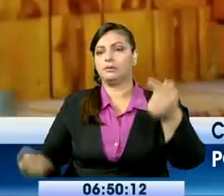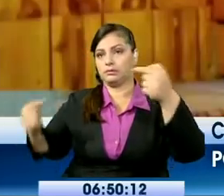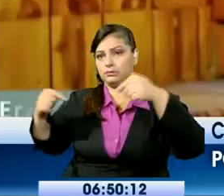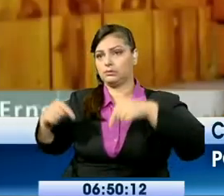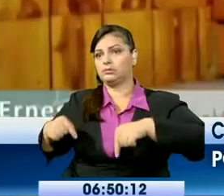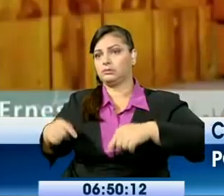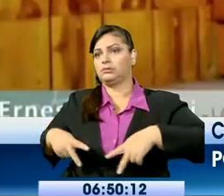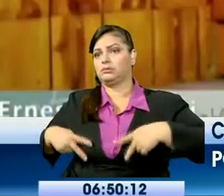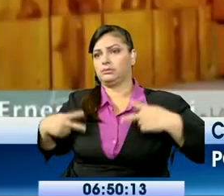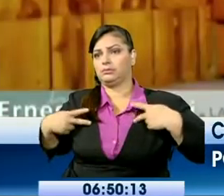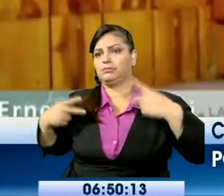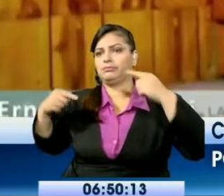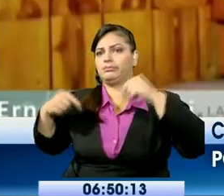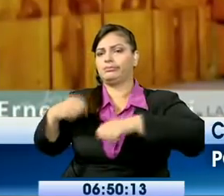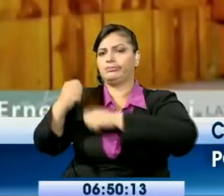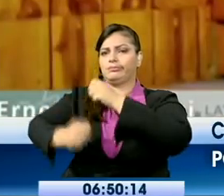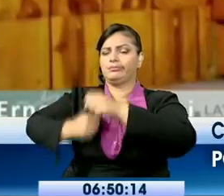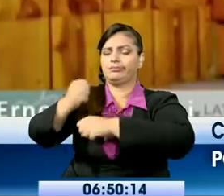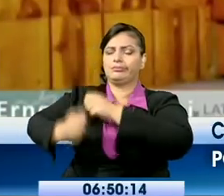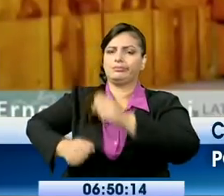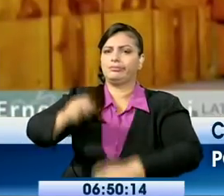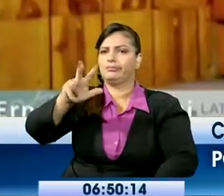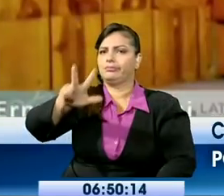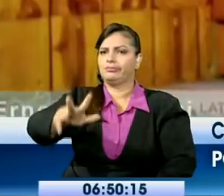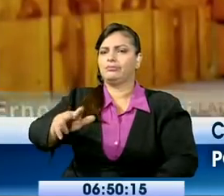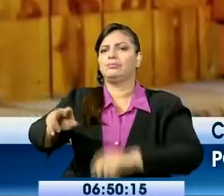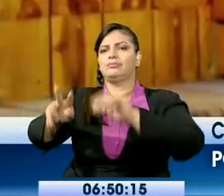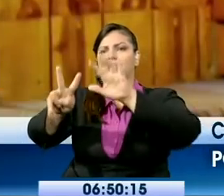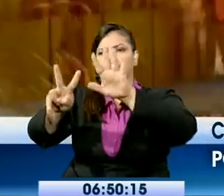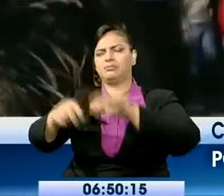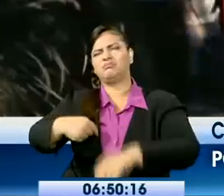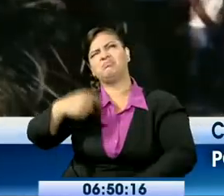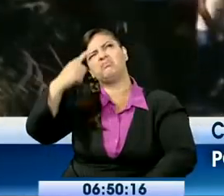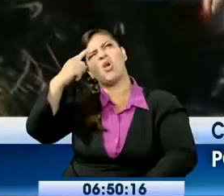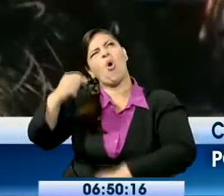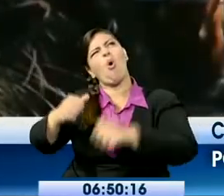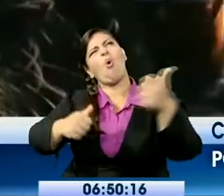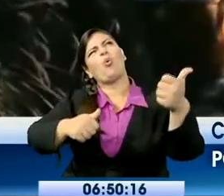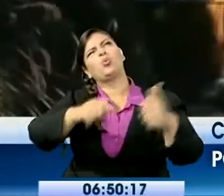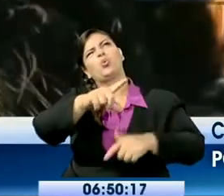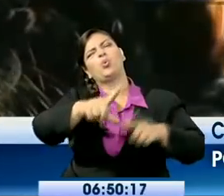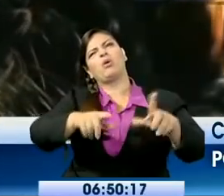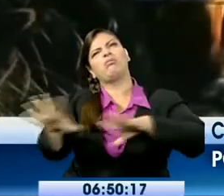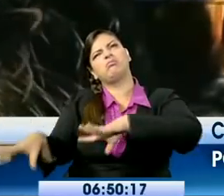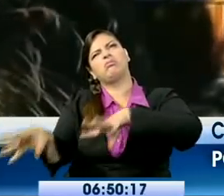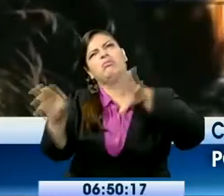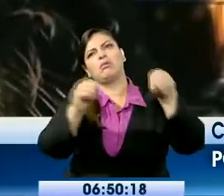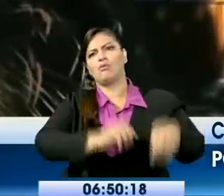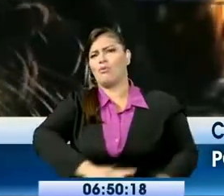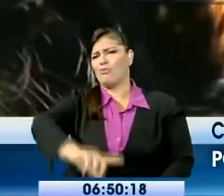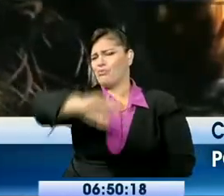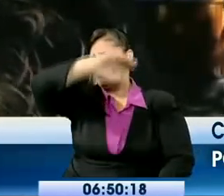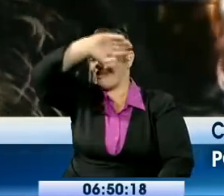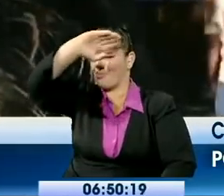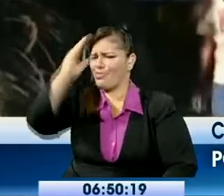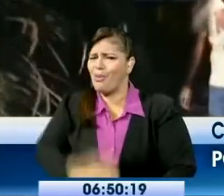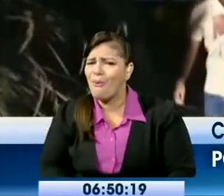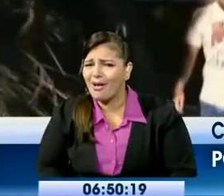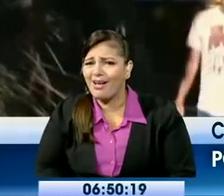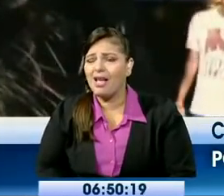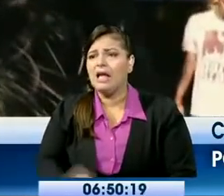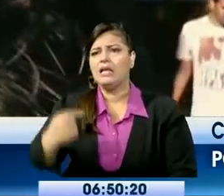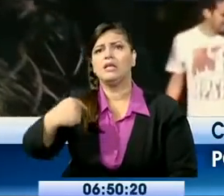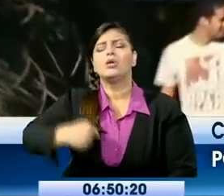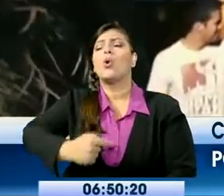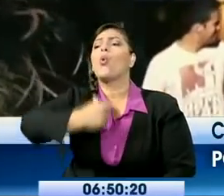37 años, no me ha gustado desplazar, no me ha gustado migrar, porque yo he pensado tener aquí un proyecto de